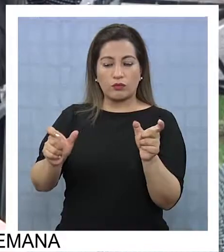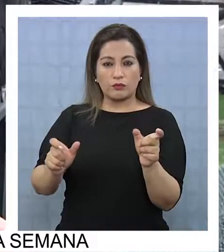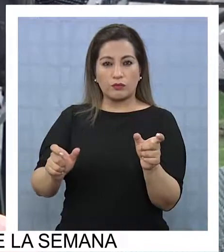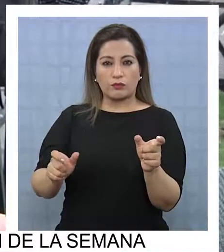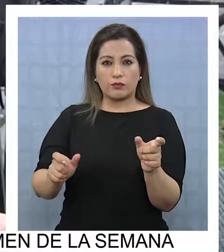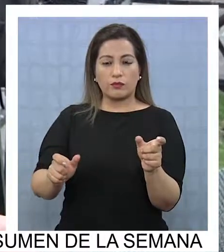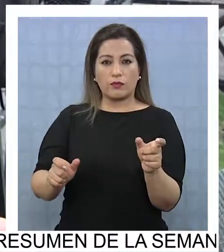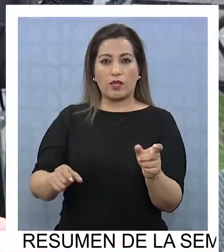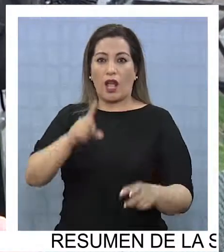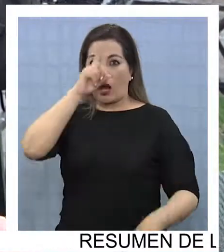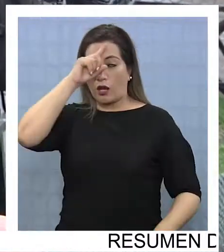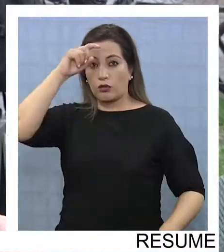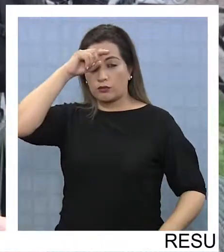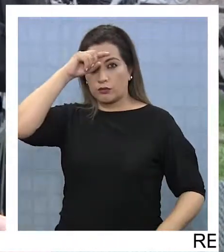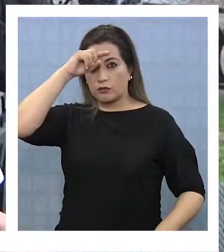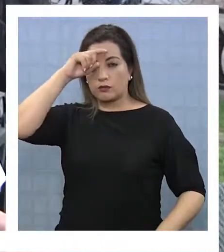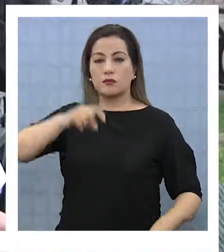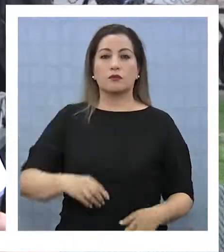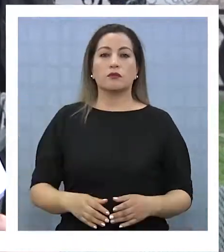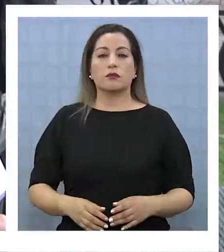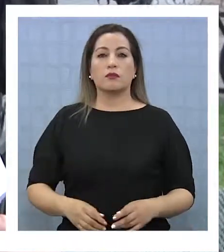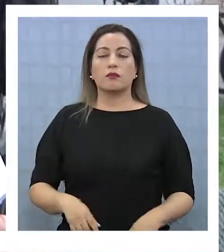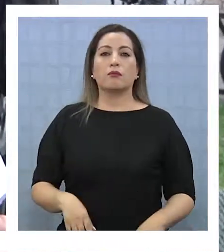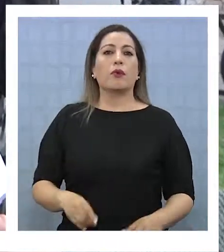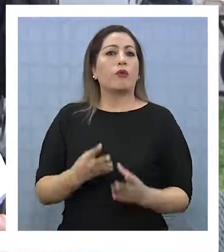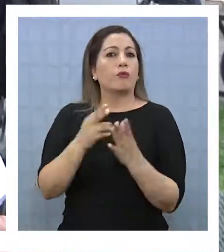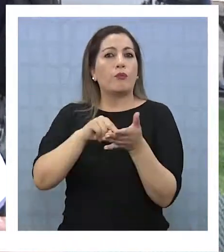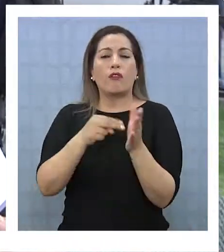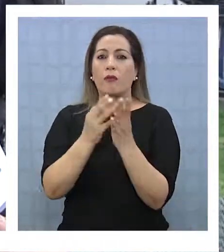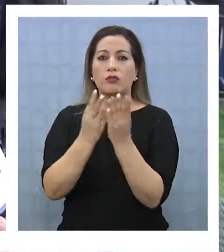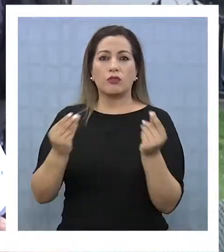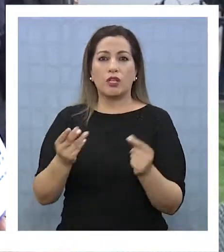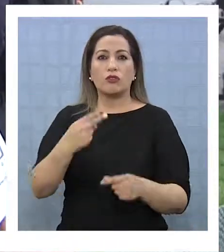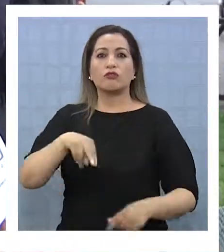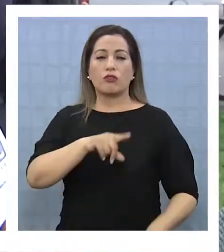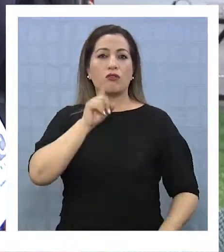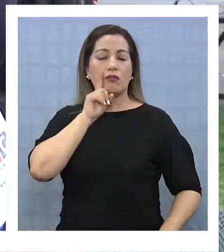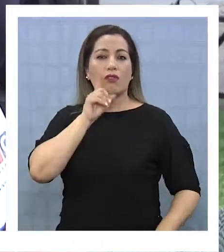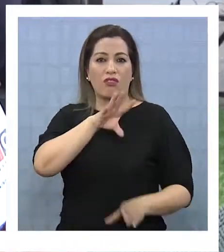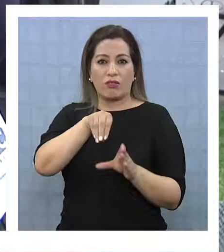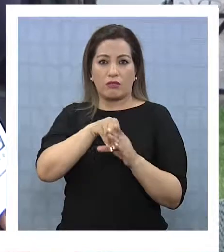al hospital para lograr solucionar los problemas de gestión que tenemos.